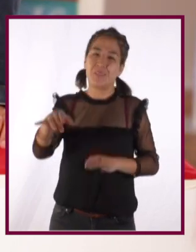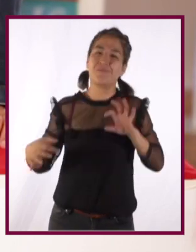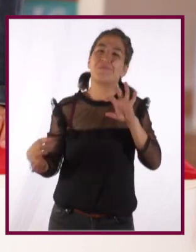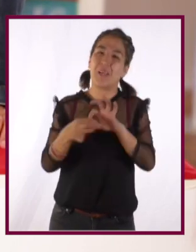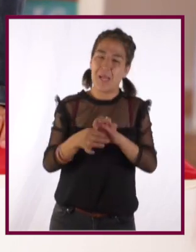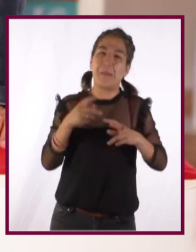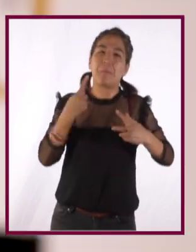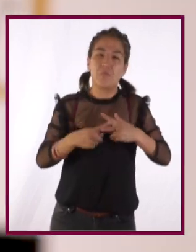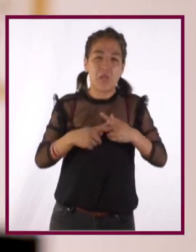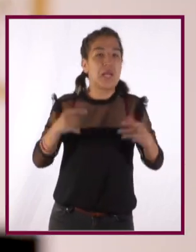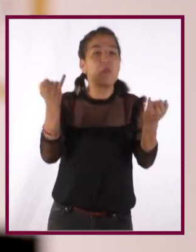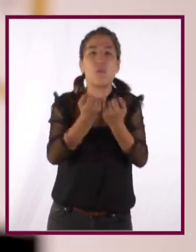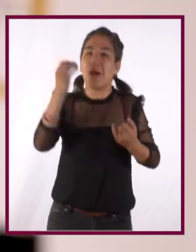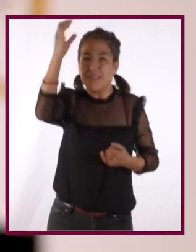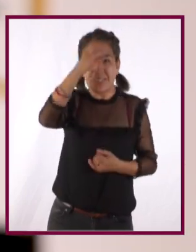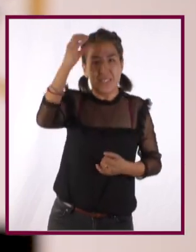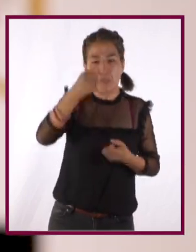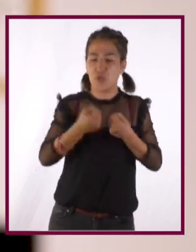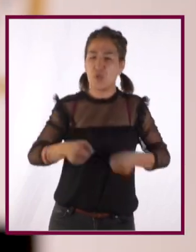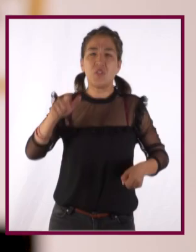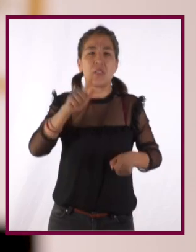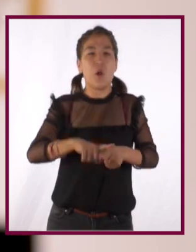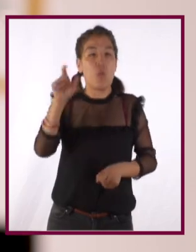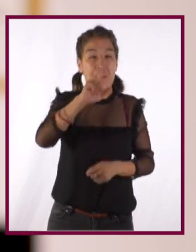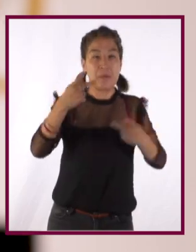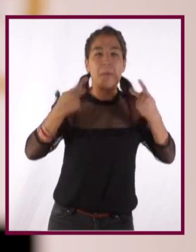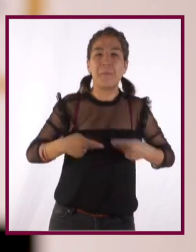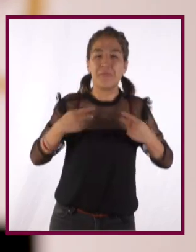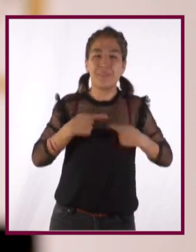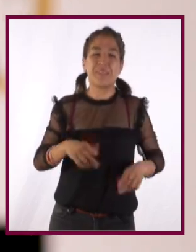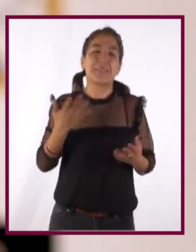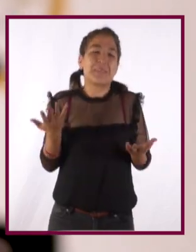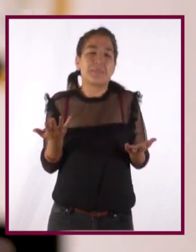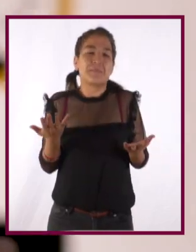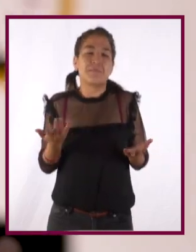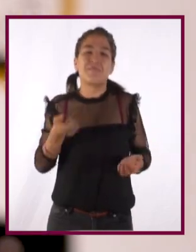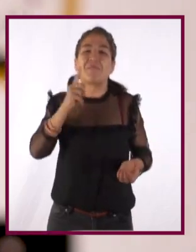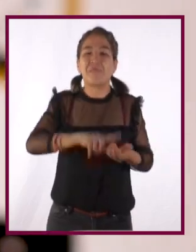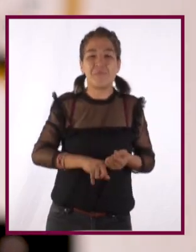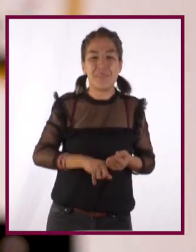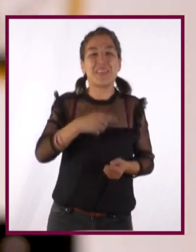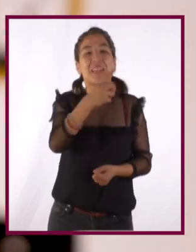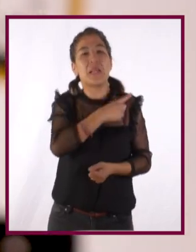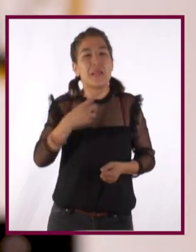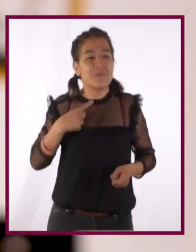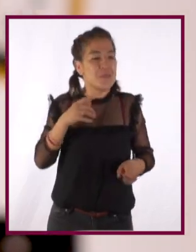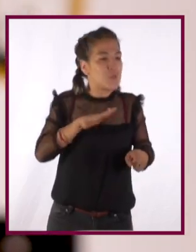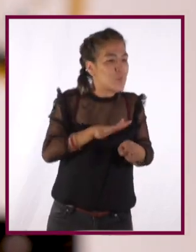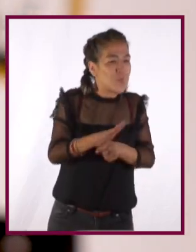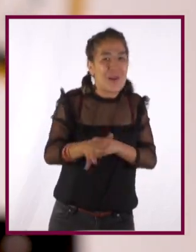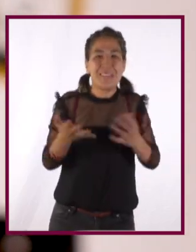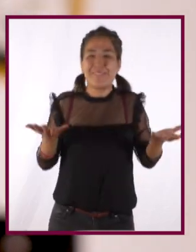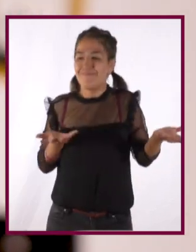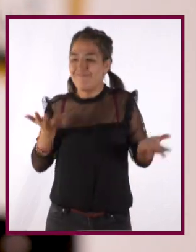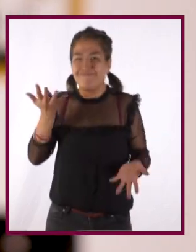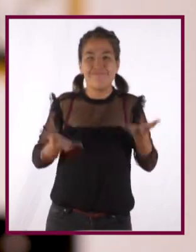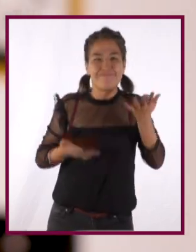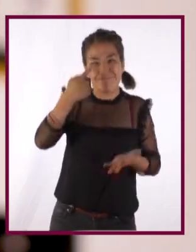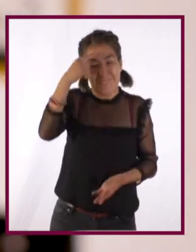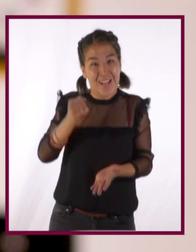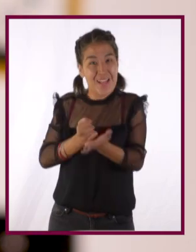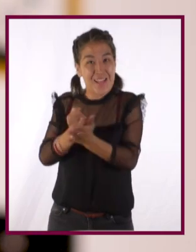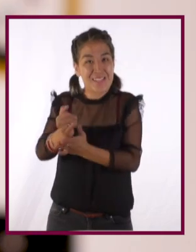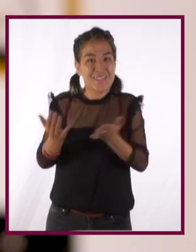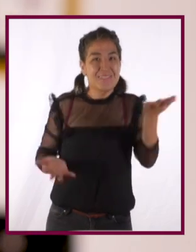las matemáticas, pero también por las ciencias sociales. Cuando a las personas se nos presentan situaciones en las que tenemos que elegir, también